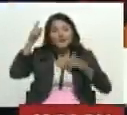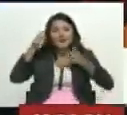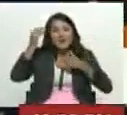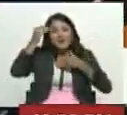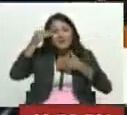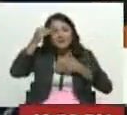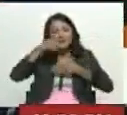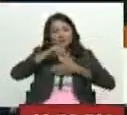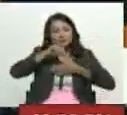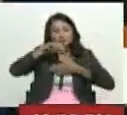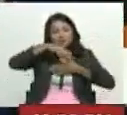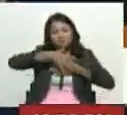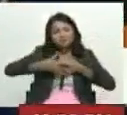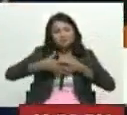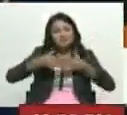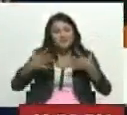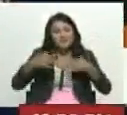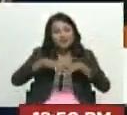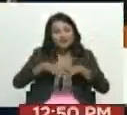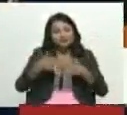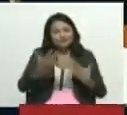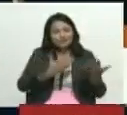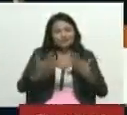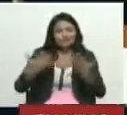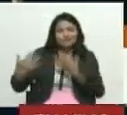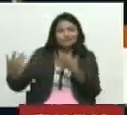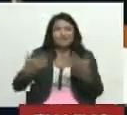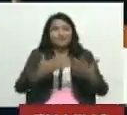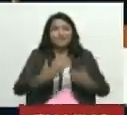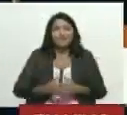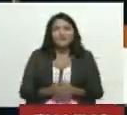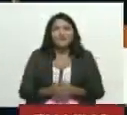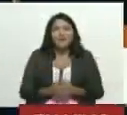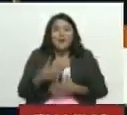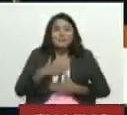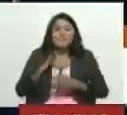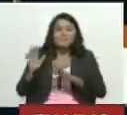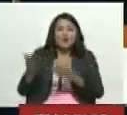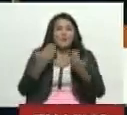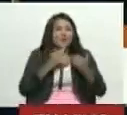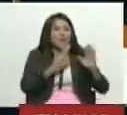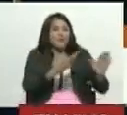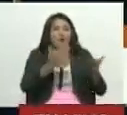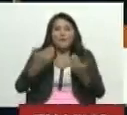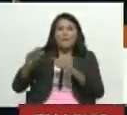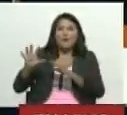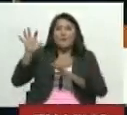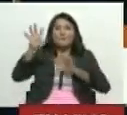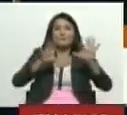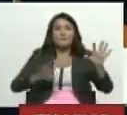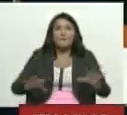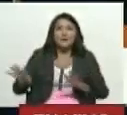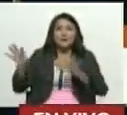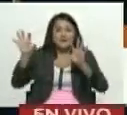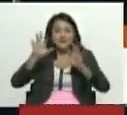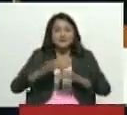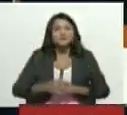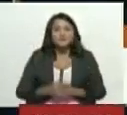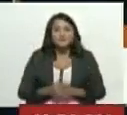el Caribe de integración y de construcción además de la solidaridad y de un mundo multipolar Pero además